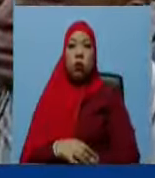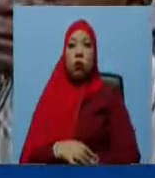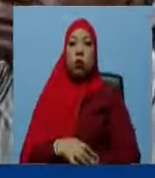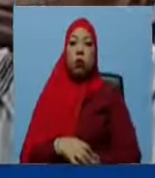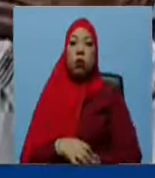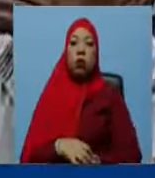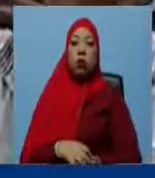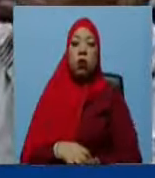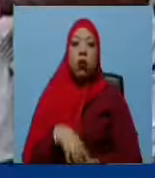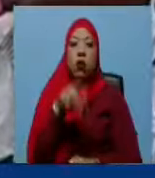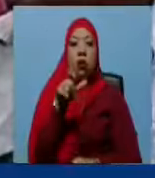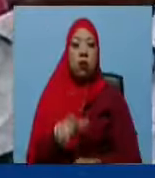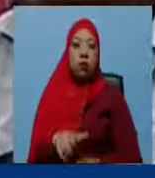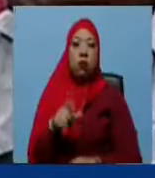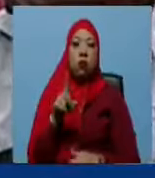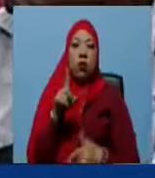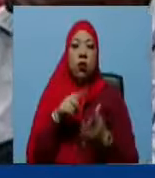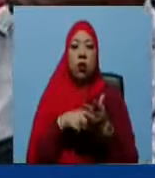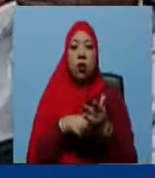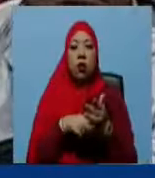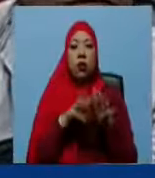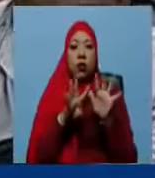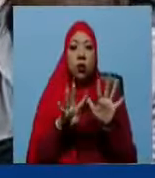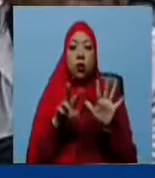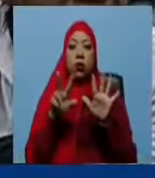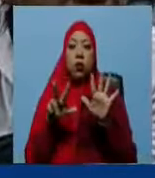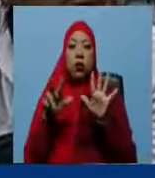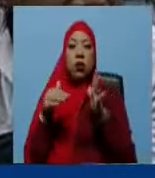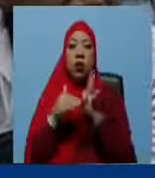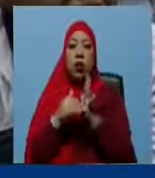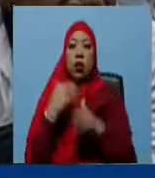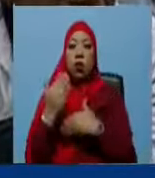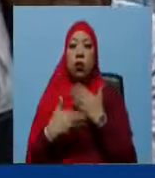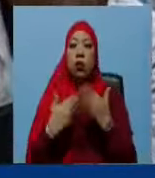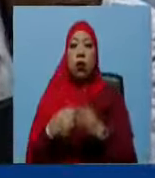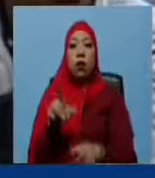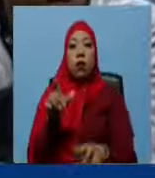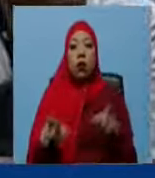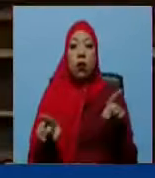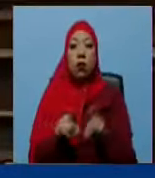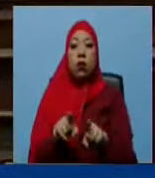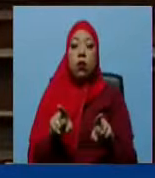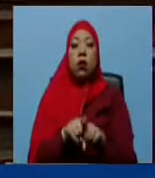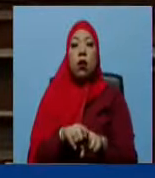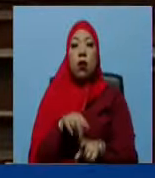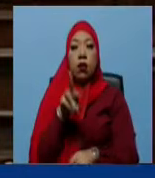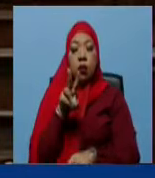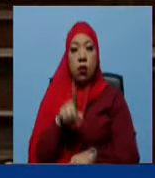87, 89, ¿qué día?